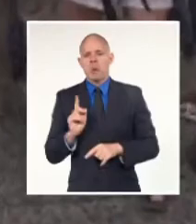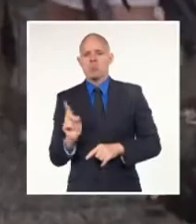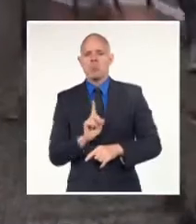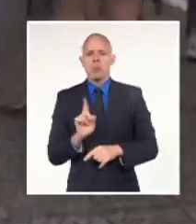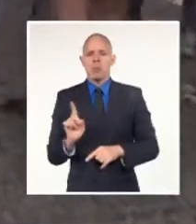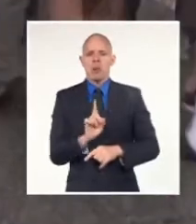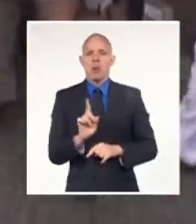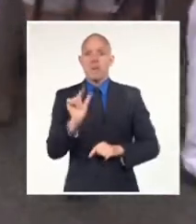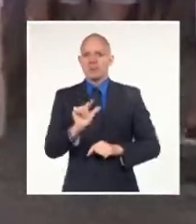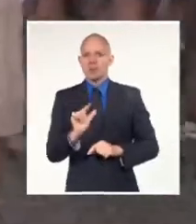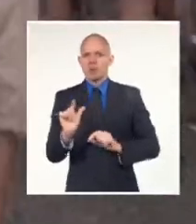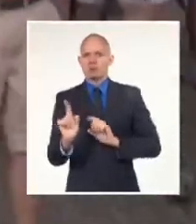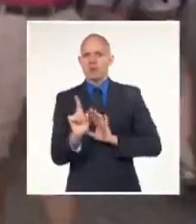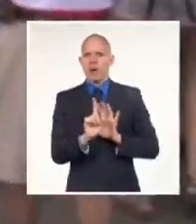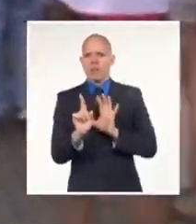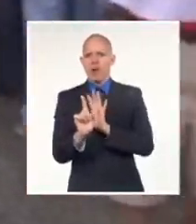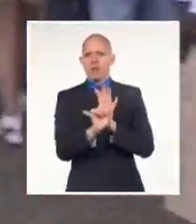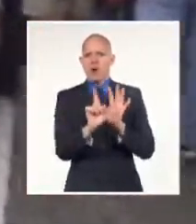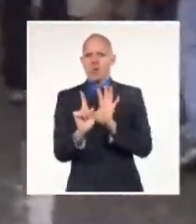seguirlo.